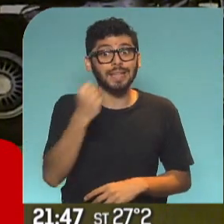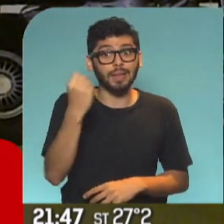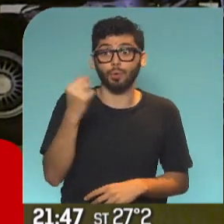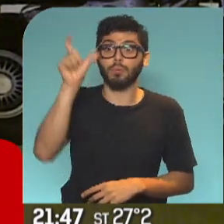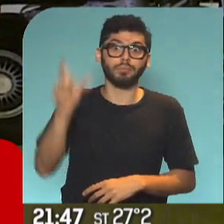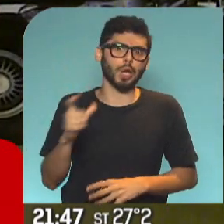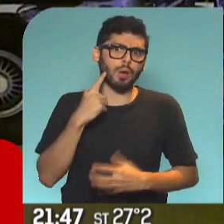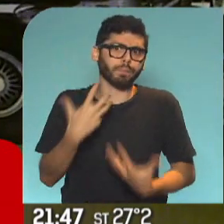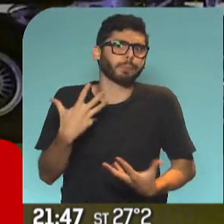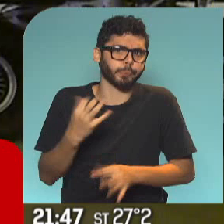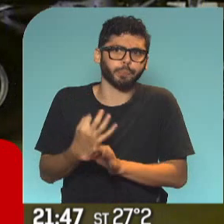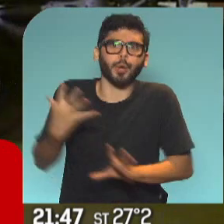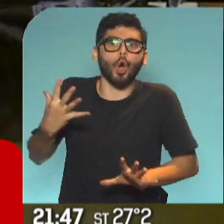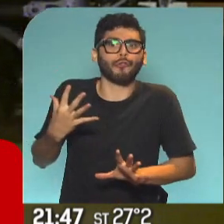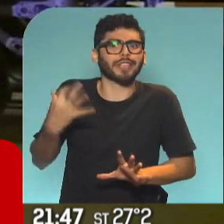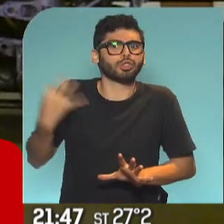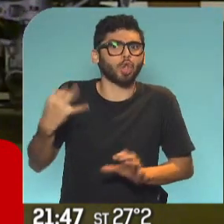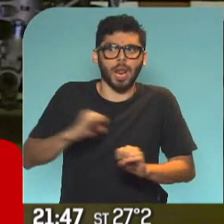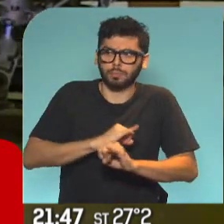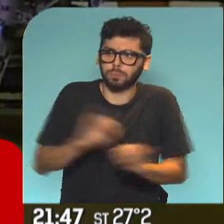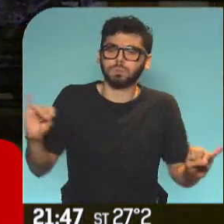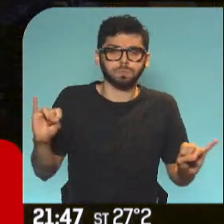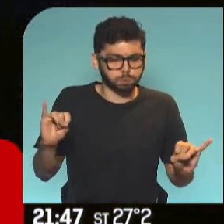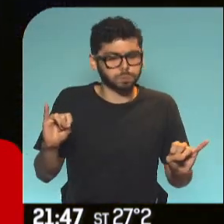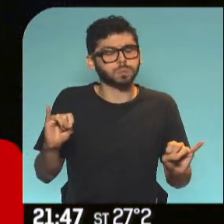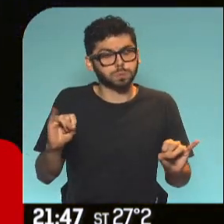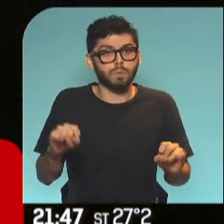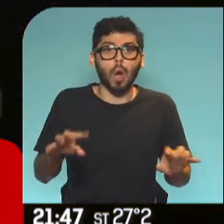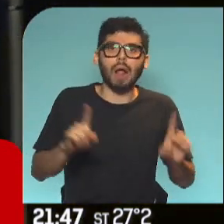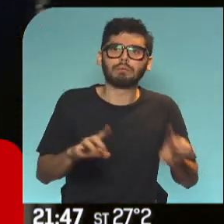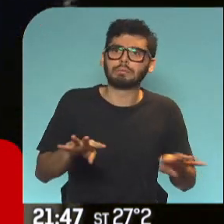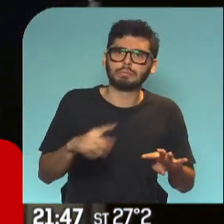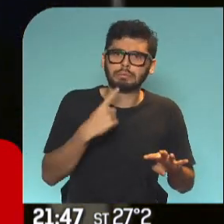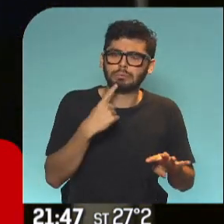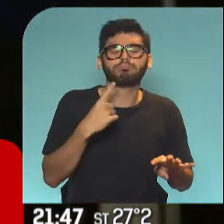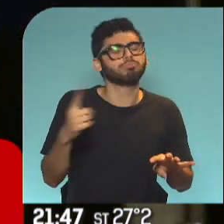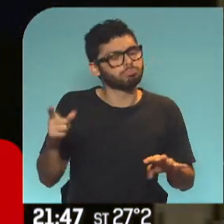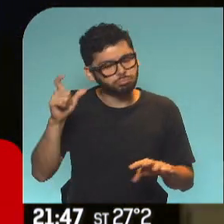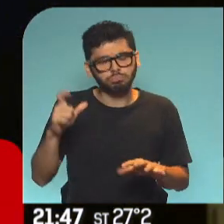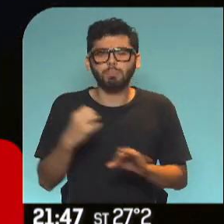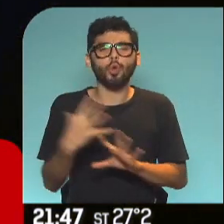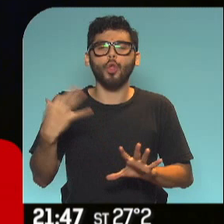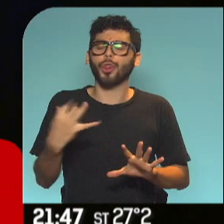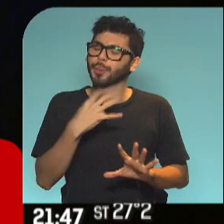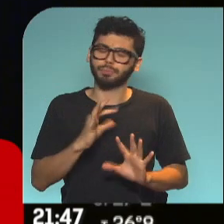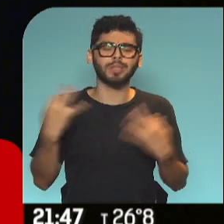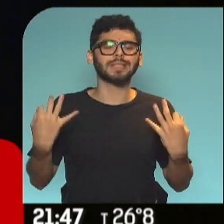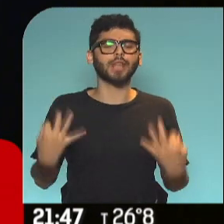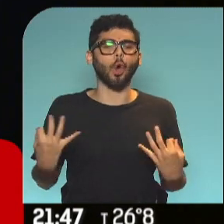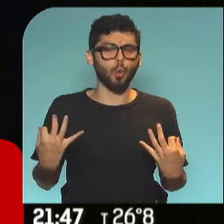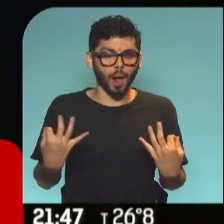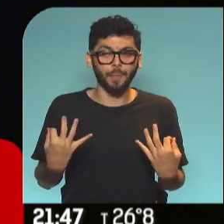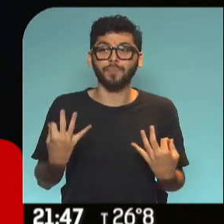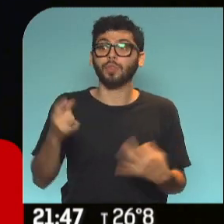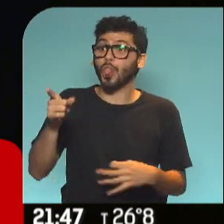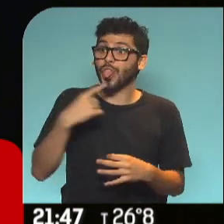palabra autorizada, ¿no? Claramente ante las dudas. Desde el punto de vista de la seguridad, él